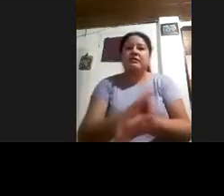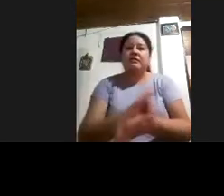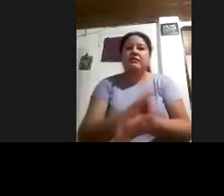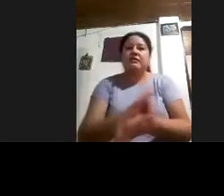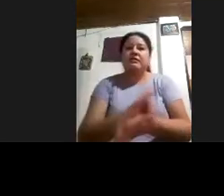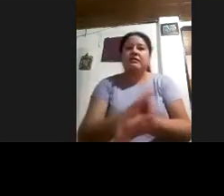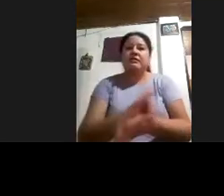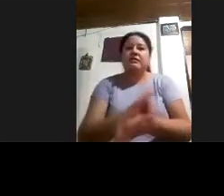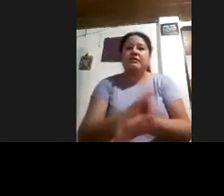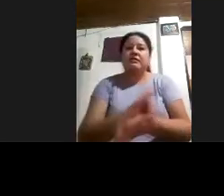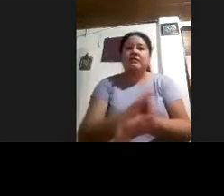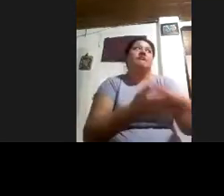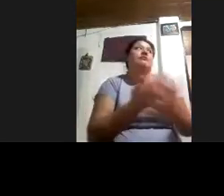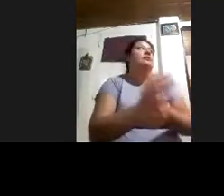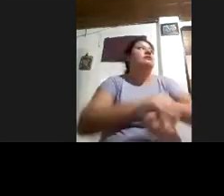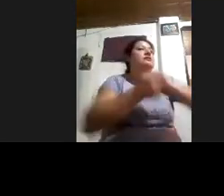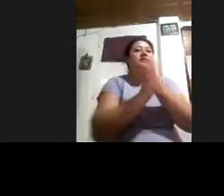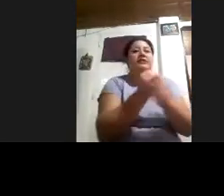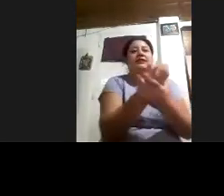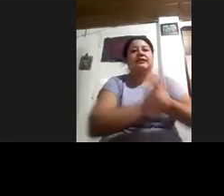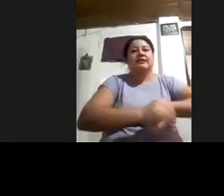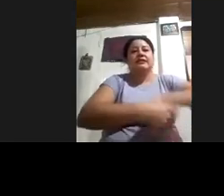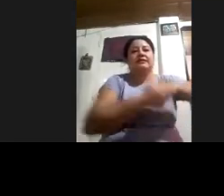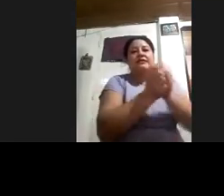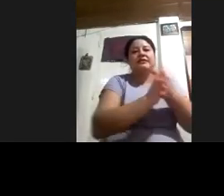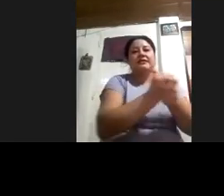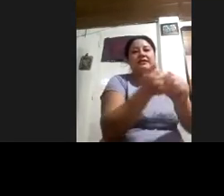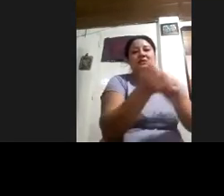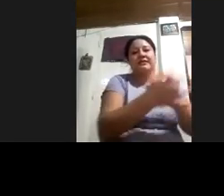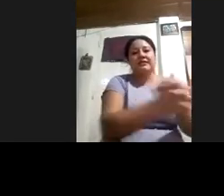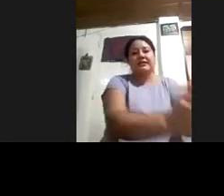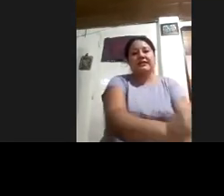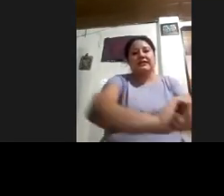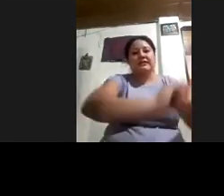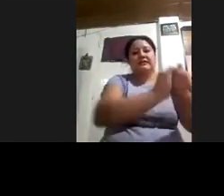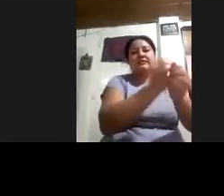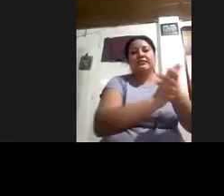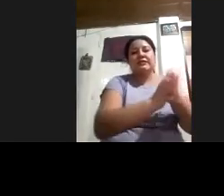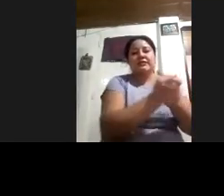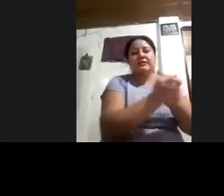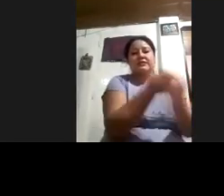específicamente dentro de estos tejidos, el tejido epitelial, es decir, la piel.